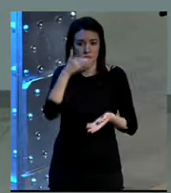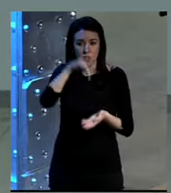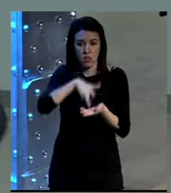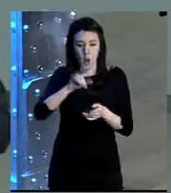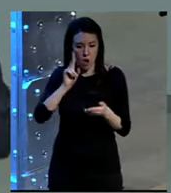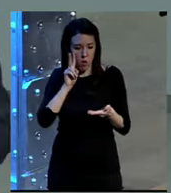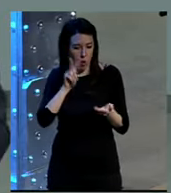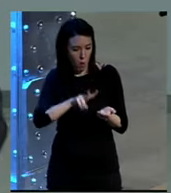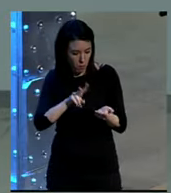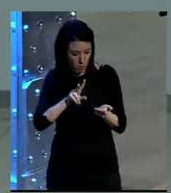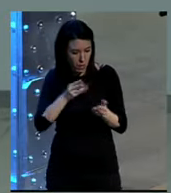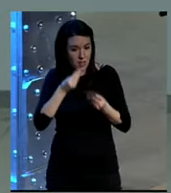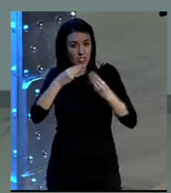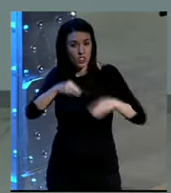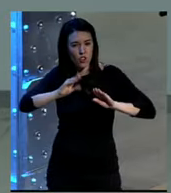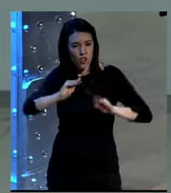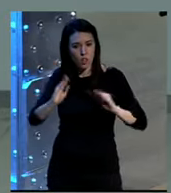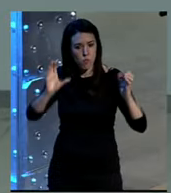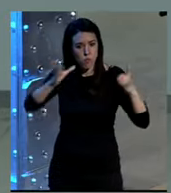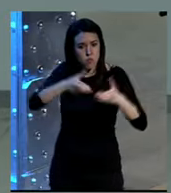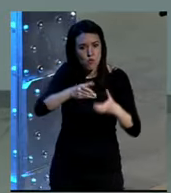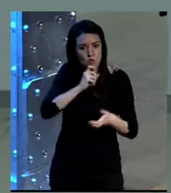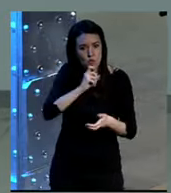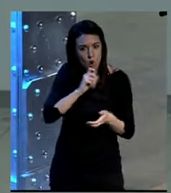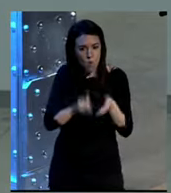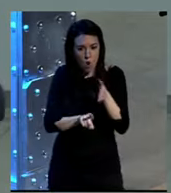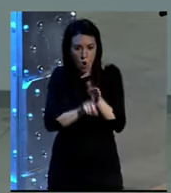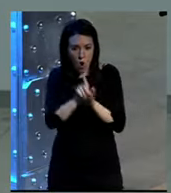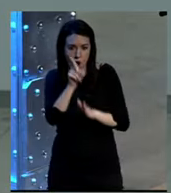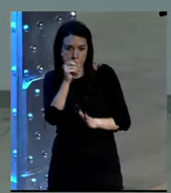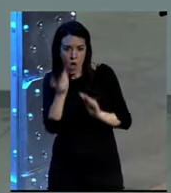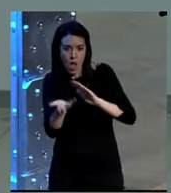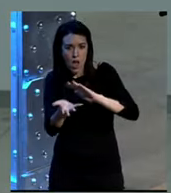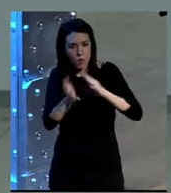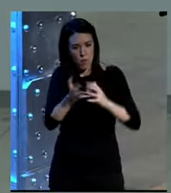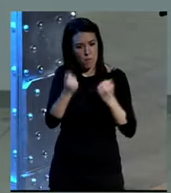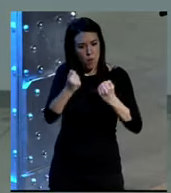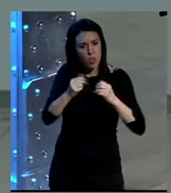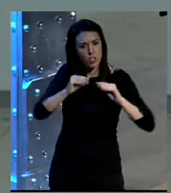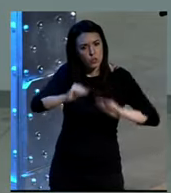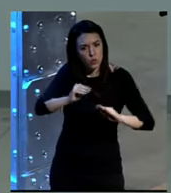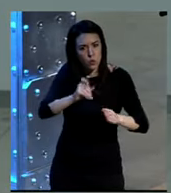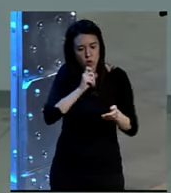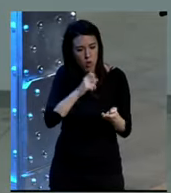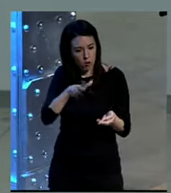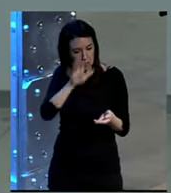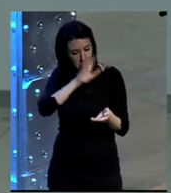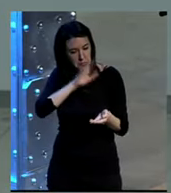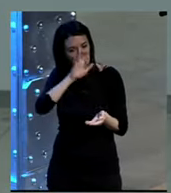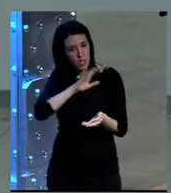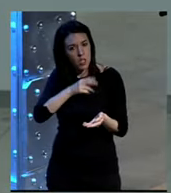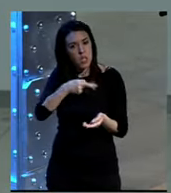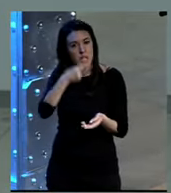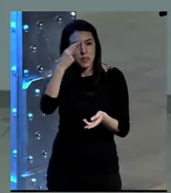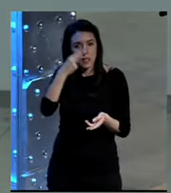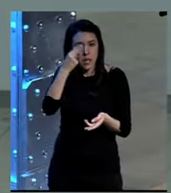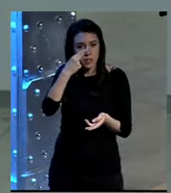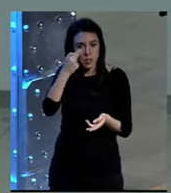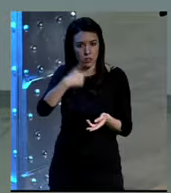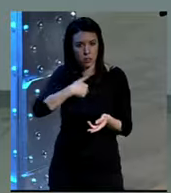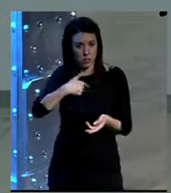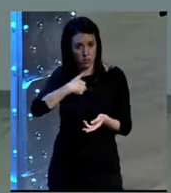la historia del cuerpo, cómo va evolucionando, el poder que va tomando, es interesante pensar que yo